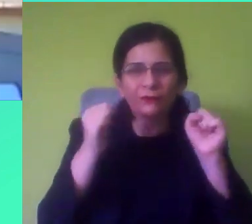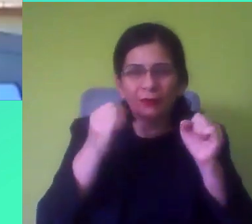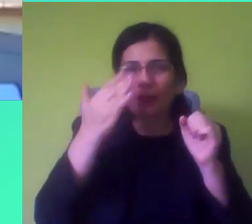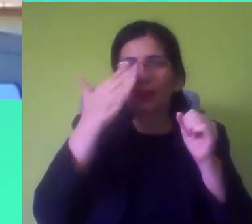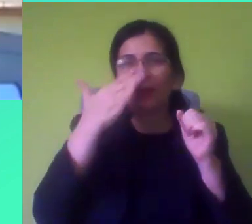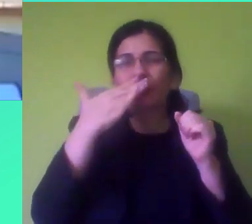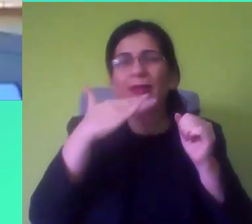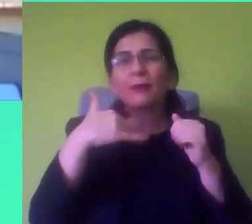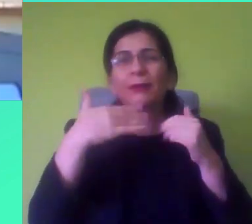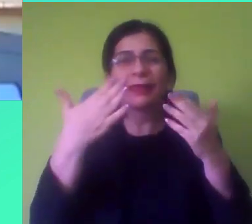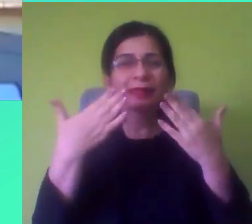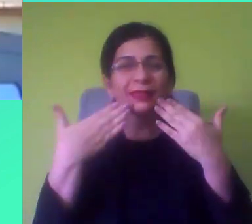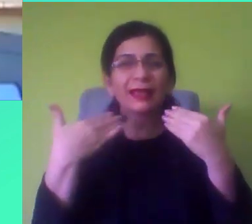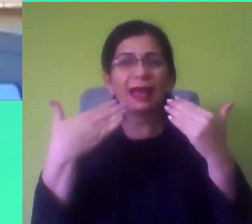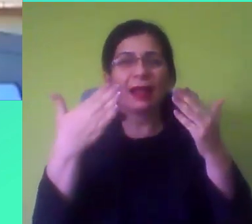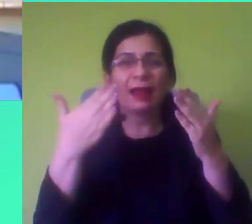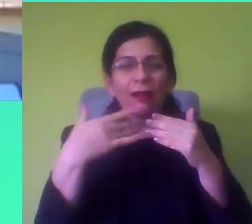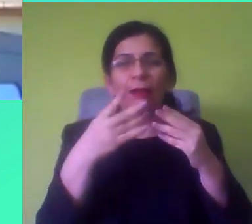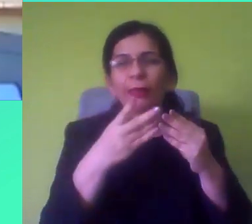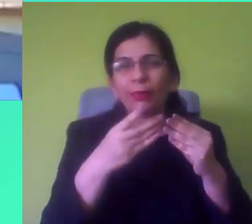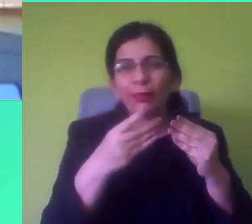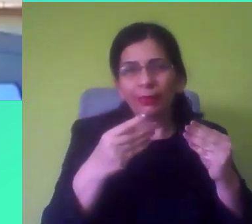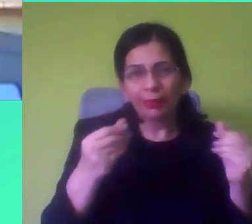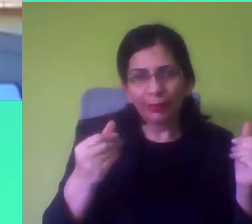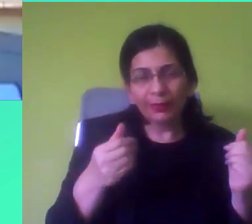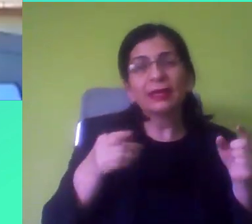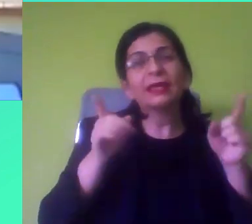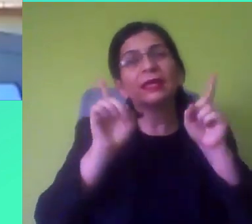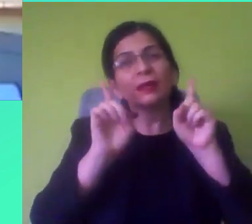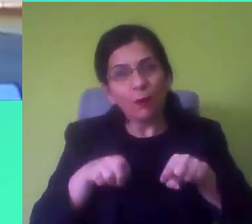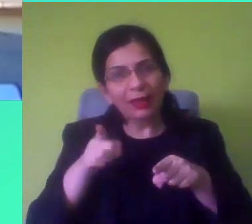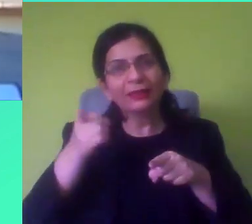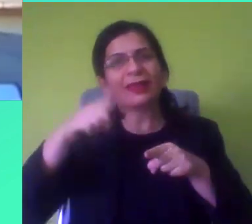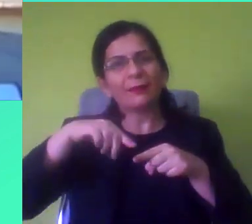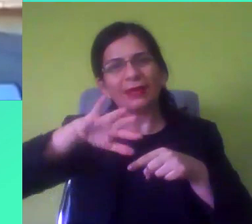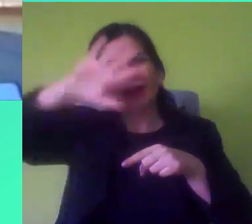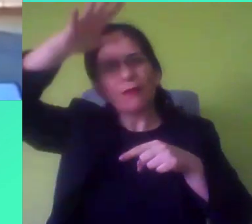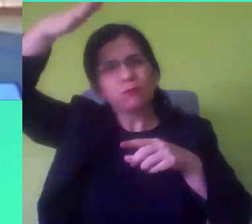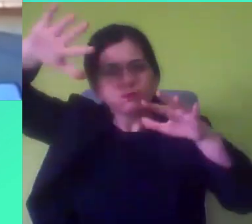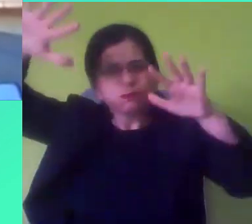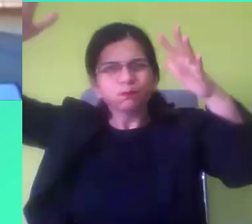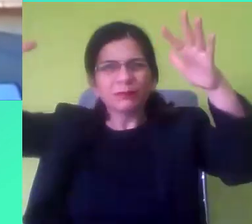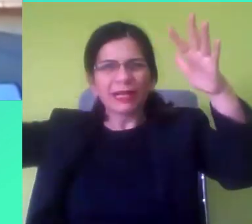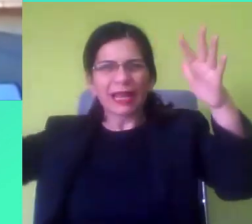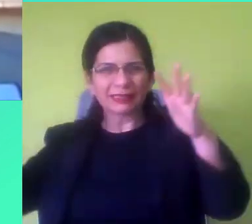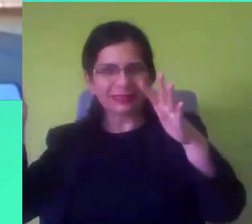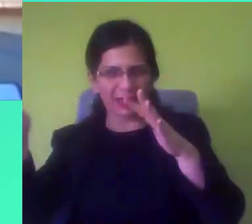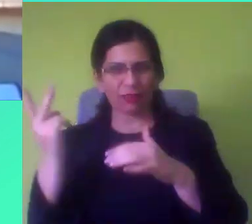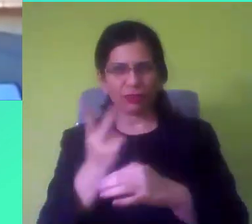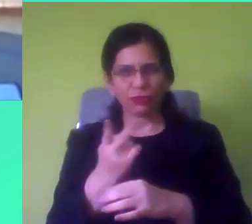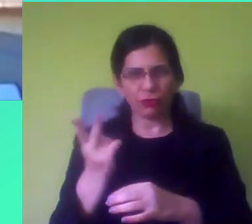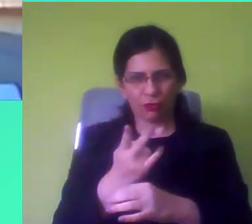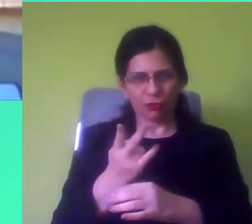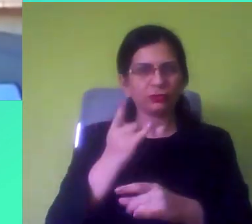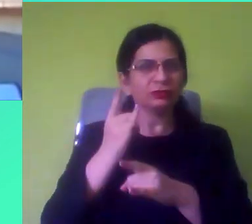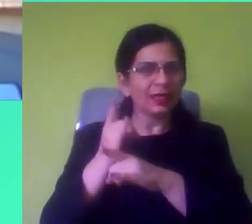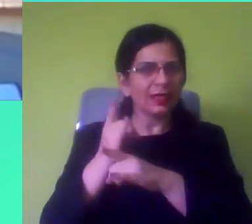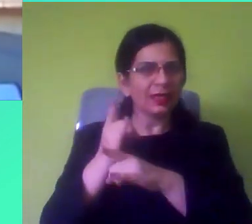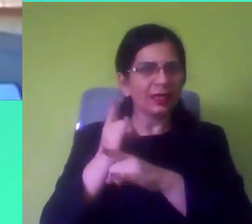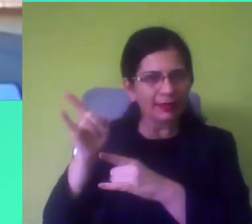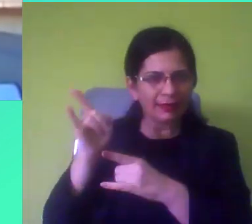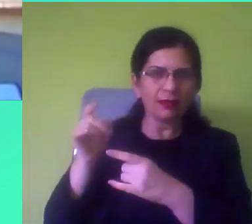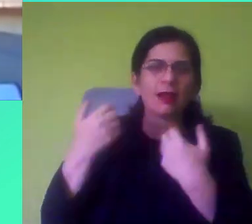esa nieve como el hielo del glaciar. Y esa es la zona que nos aporta agua